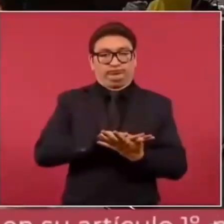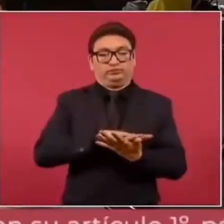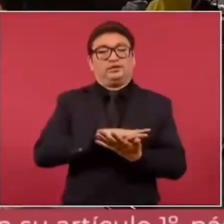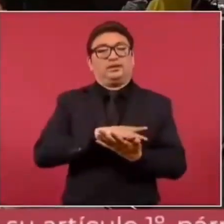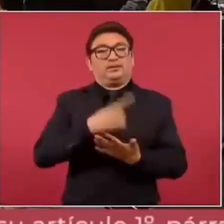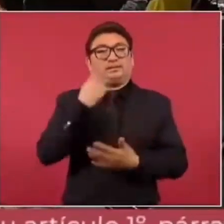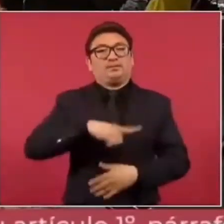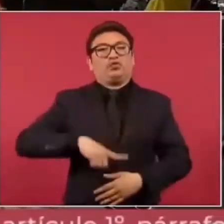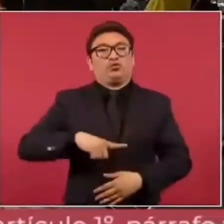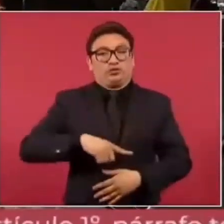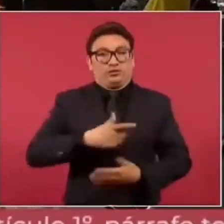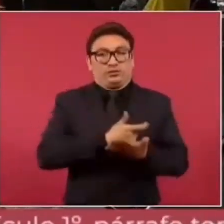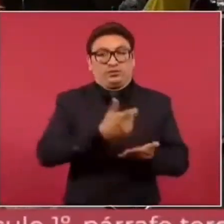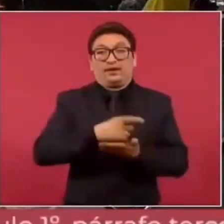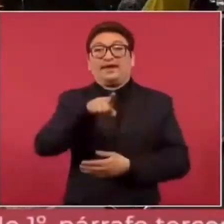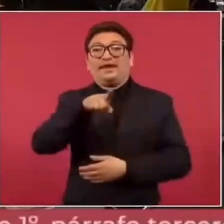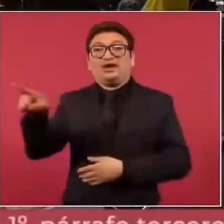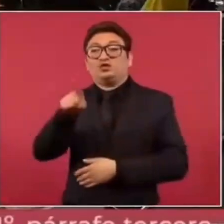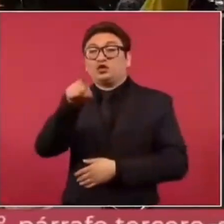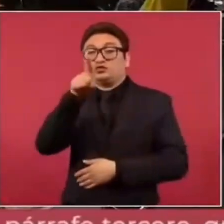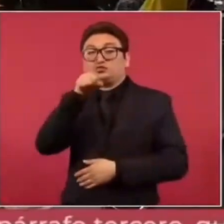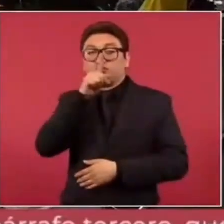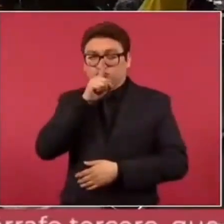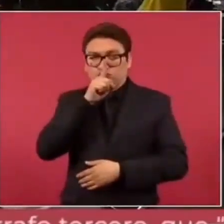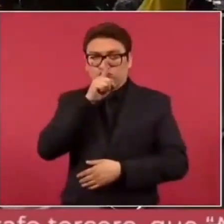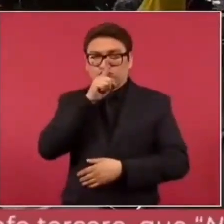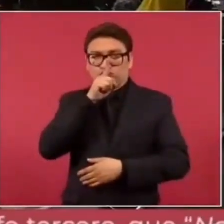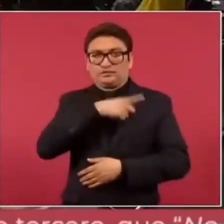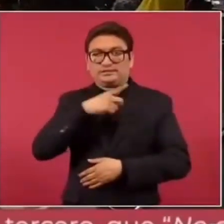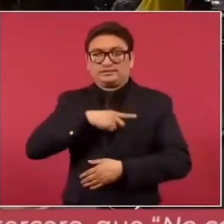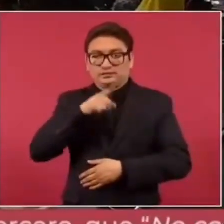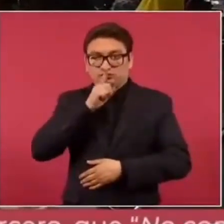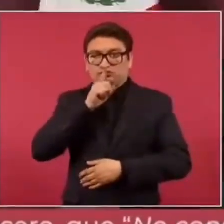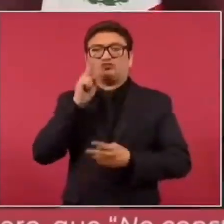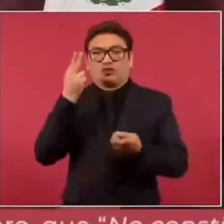callados, postrados, hincados,